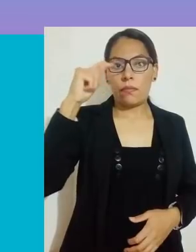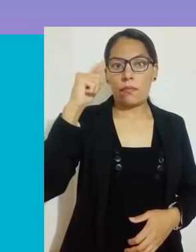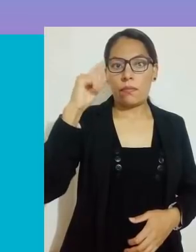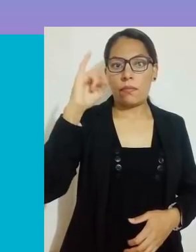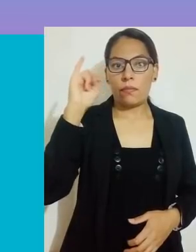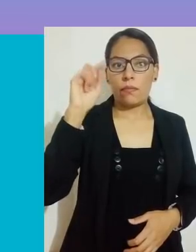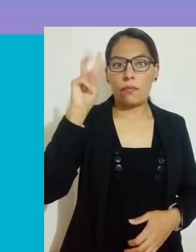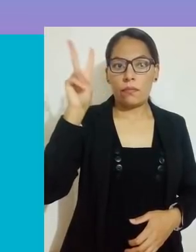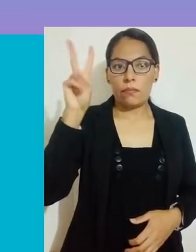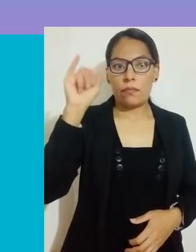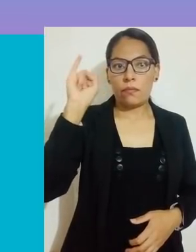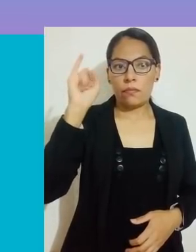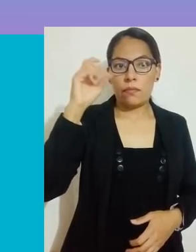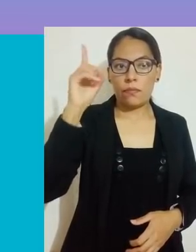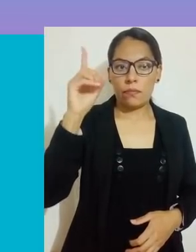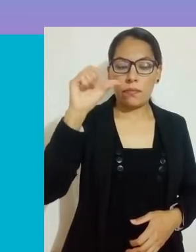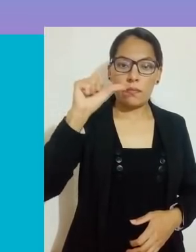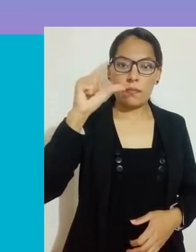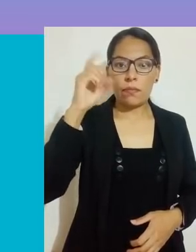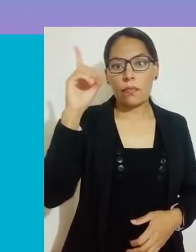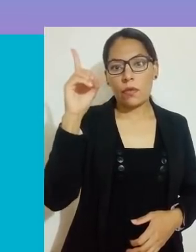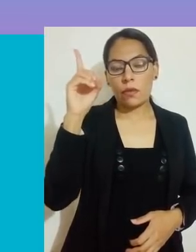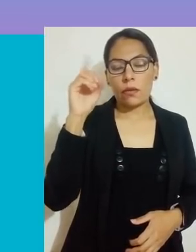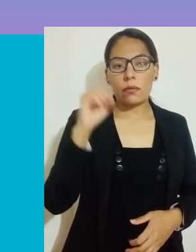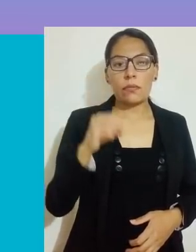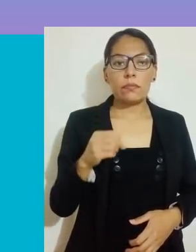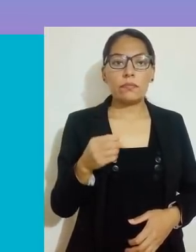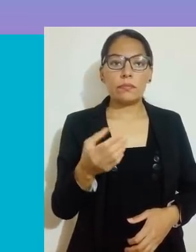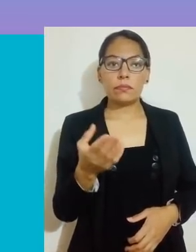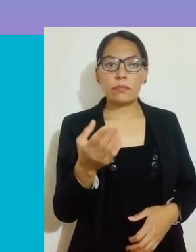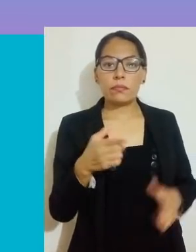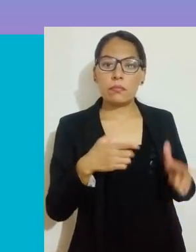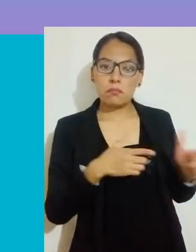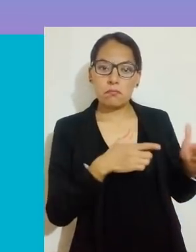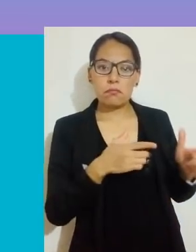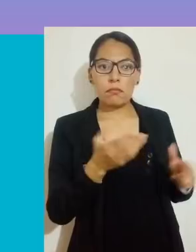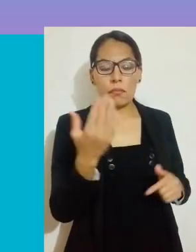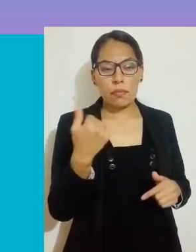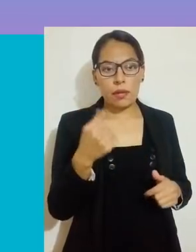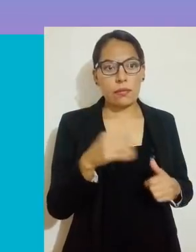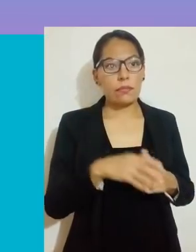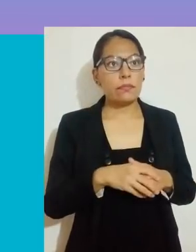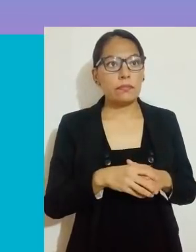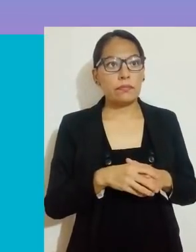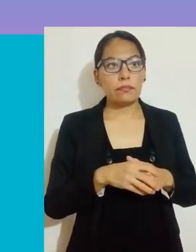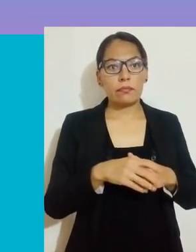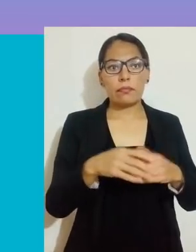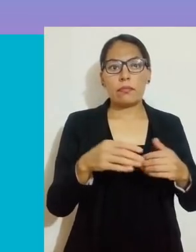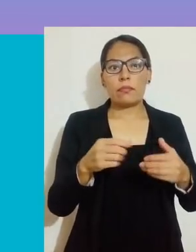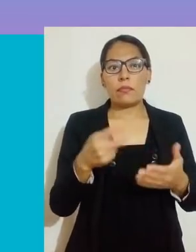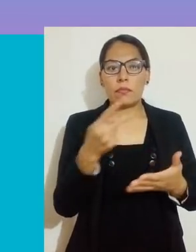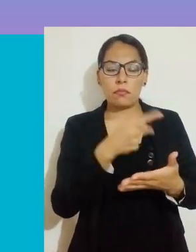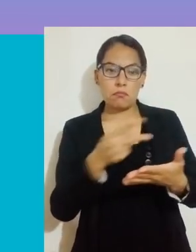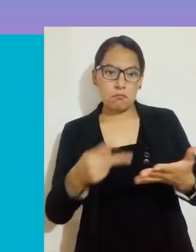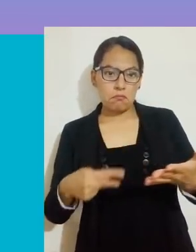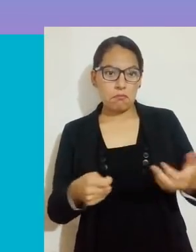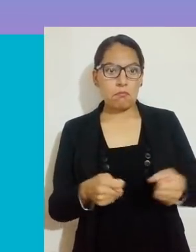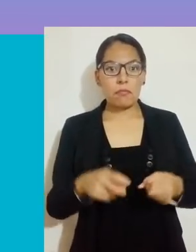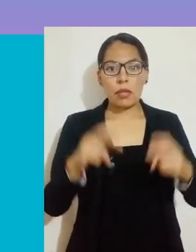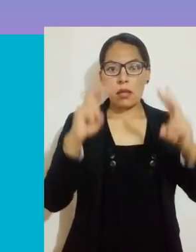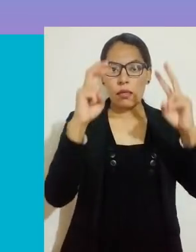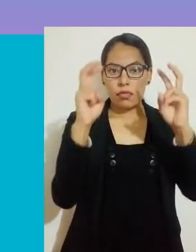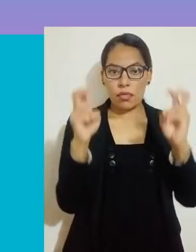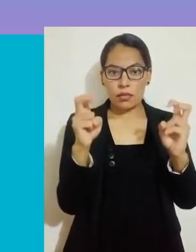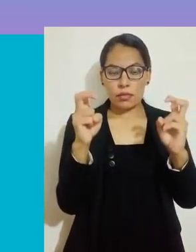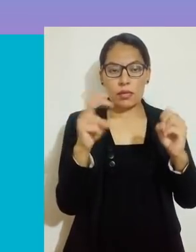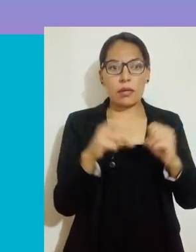tiempos de atención y así mejorar su aprendizaje. Para los niños ciegos o débiles